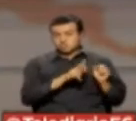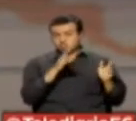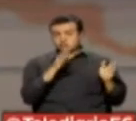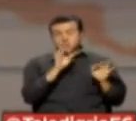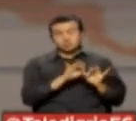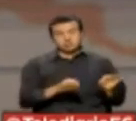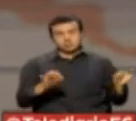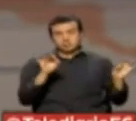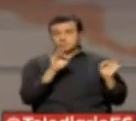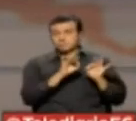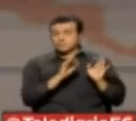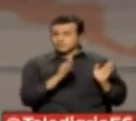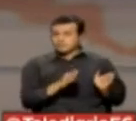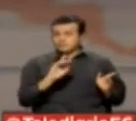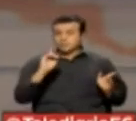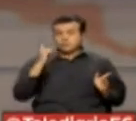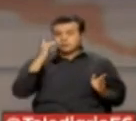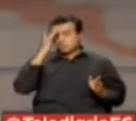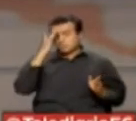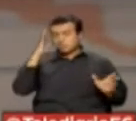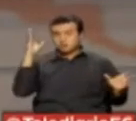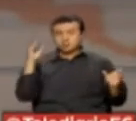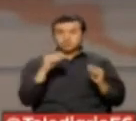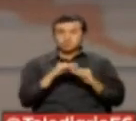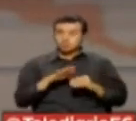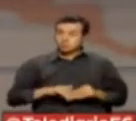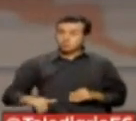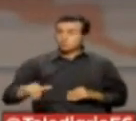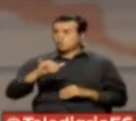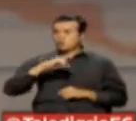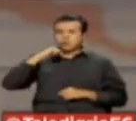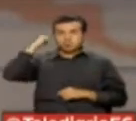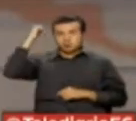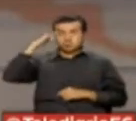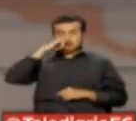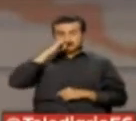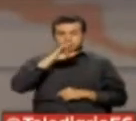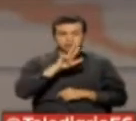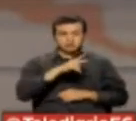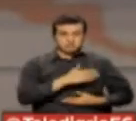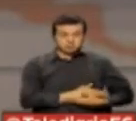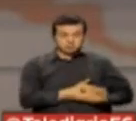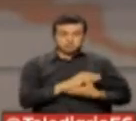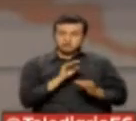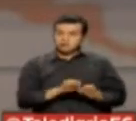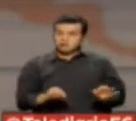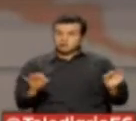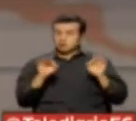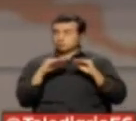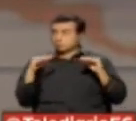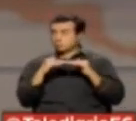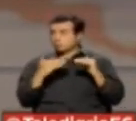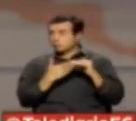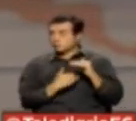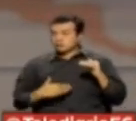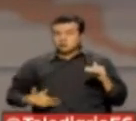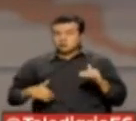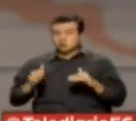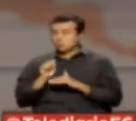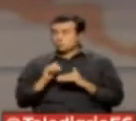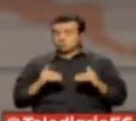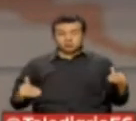humano primero porque todos tenemos derechos un bebé de tres meses es igual importante que el presidente de la nación